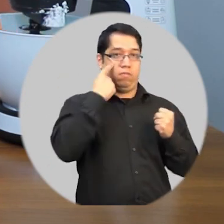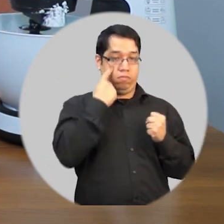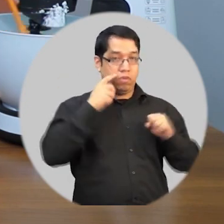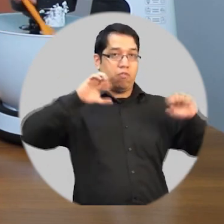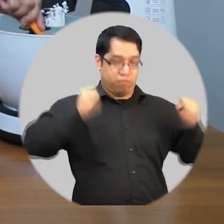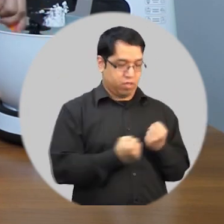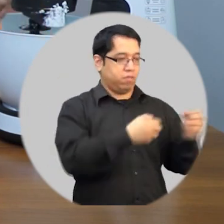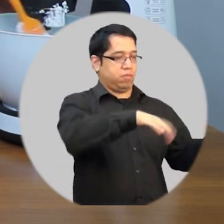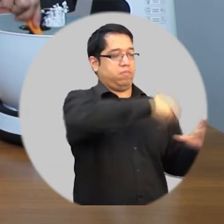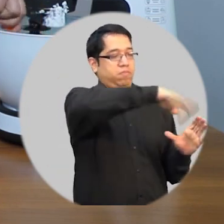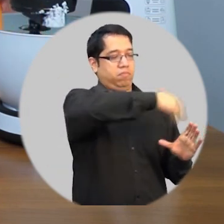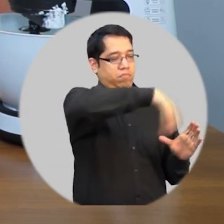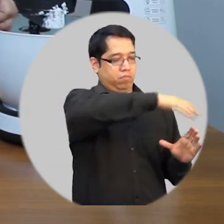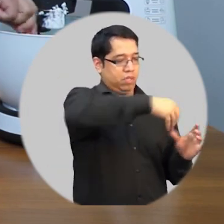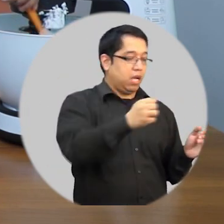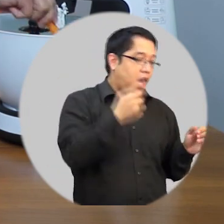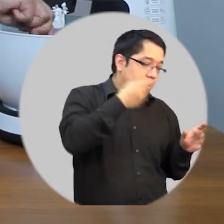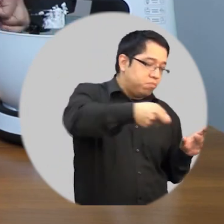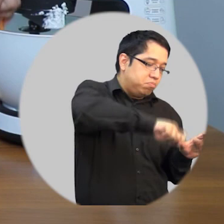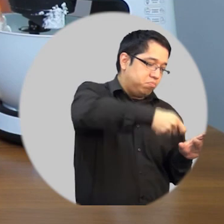Un poquitito para que no salpique todo.